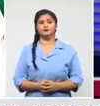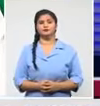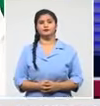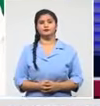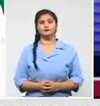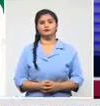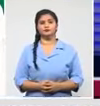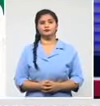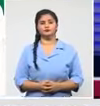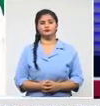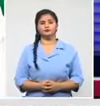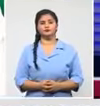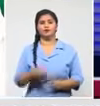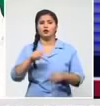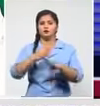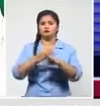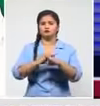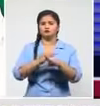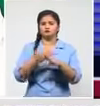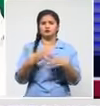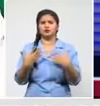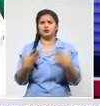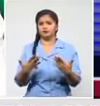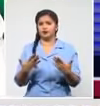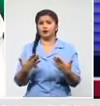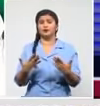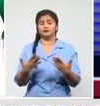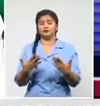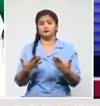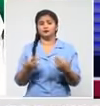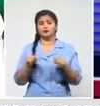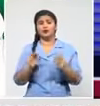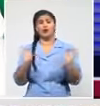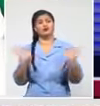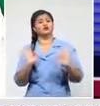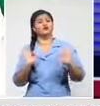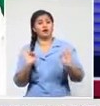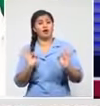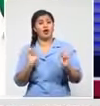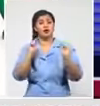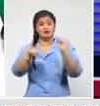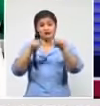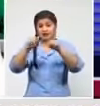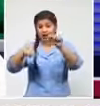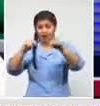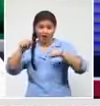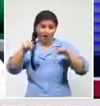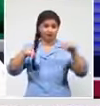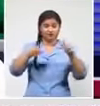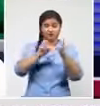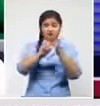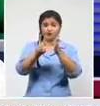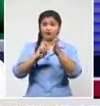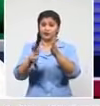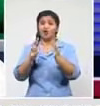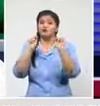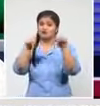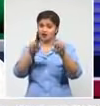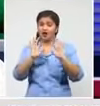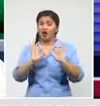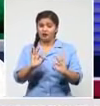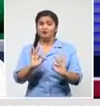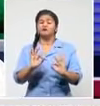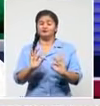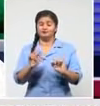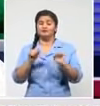nos traduce de que aunque tenemos casos, tenemos transmisión en algunos territorios